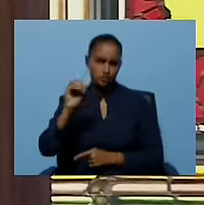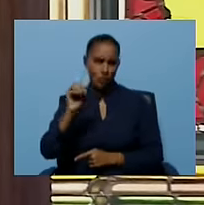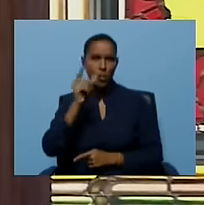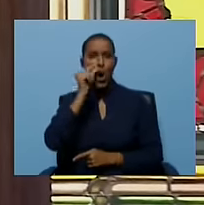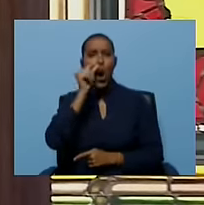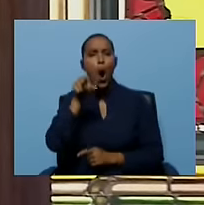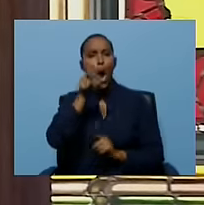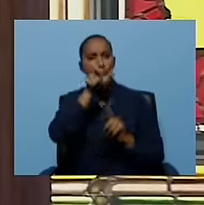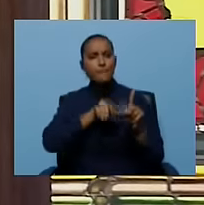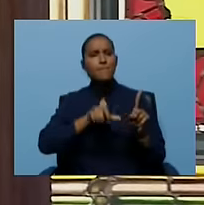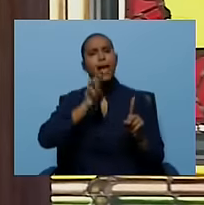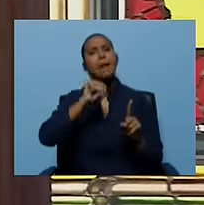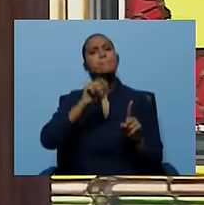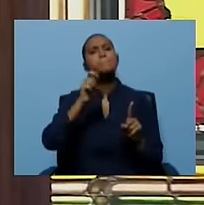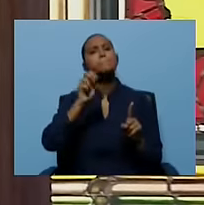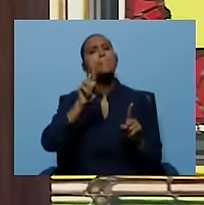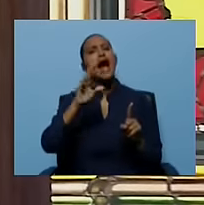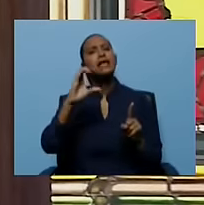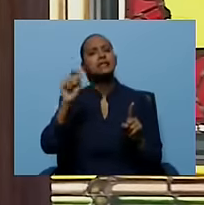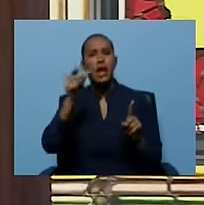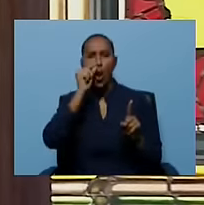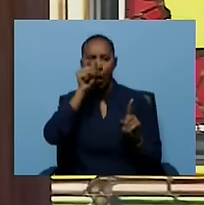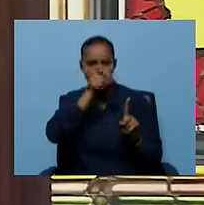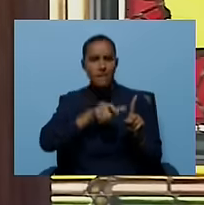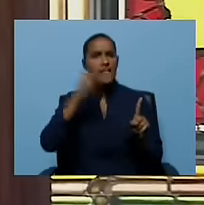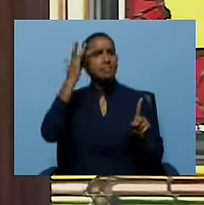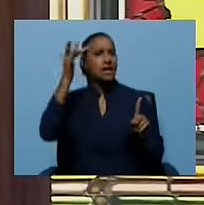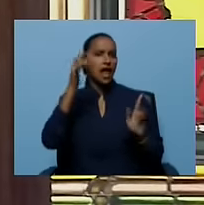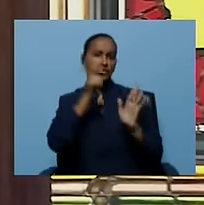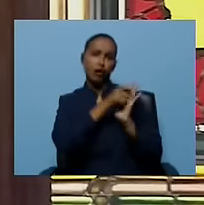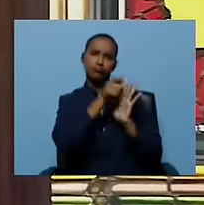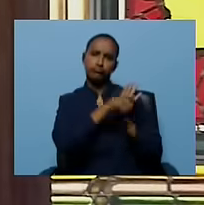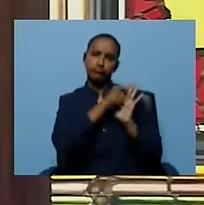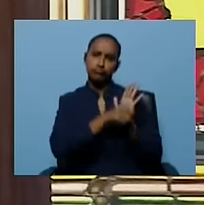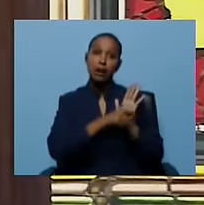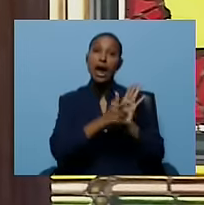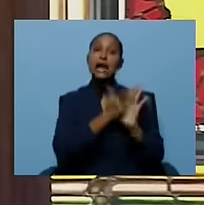lo conoces, Arriaza? A Marcelo. El libro.